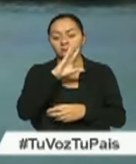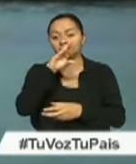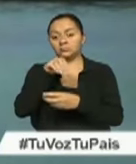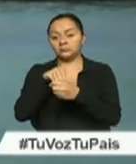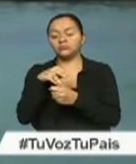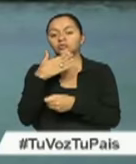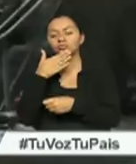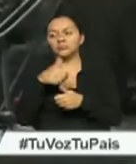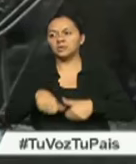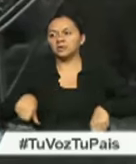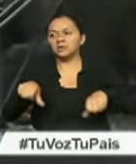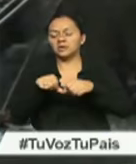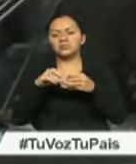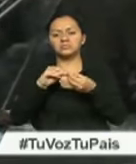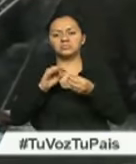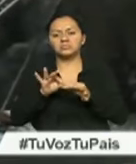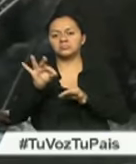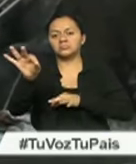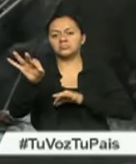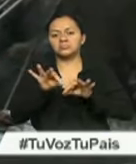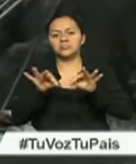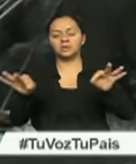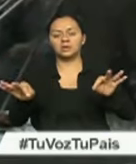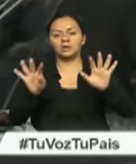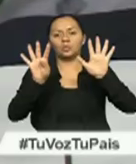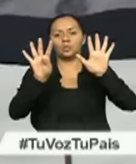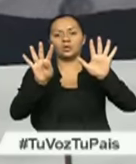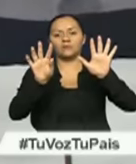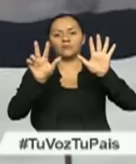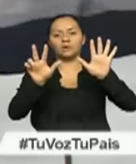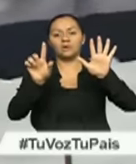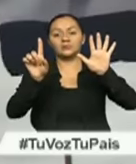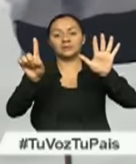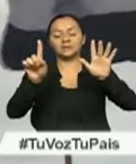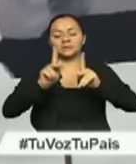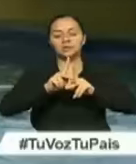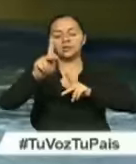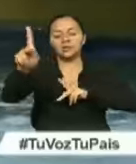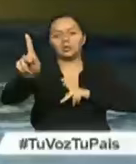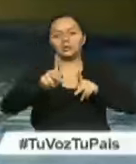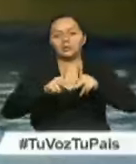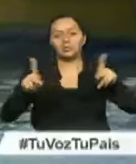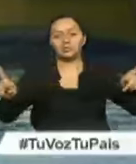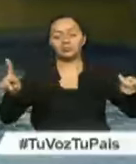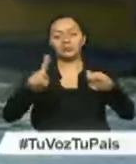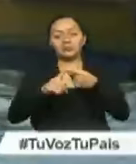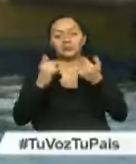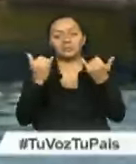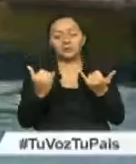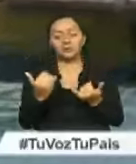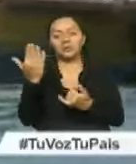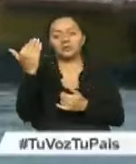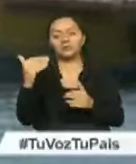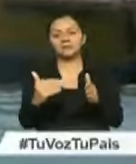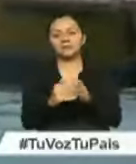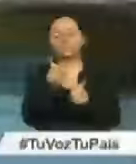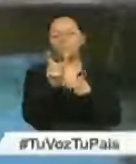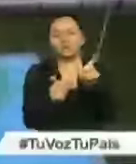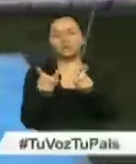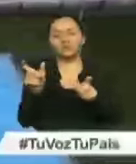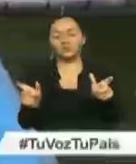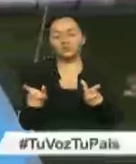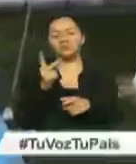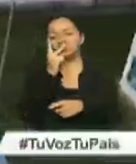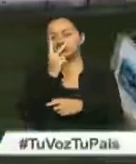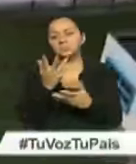con un área de 986 kilómetros. Actualmente su población es de 15.000 habitantes.